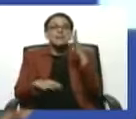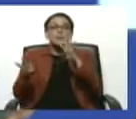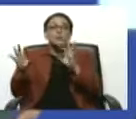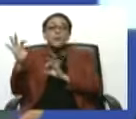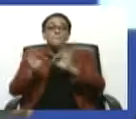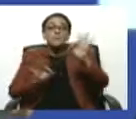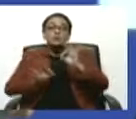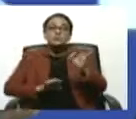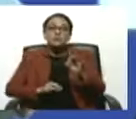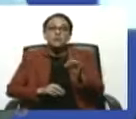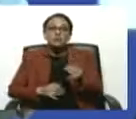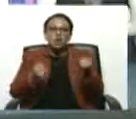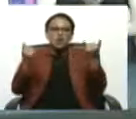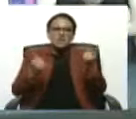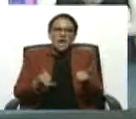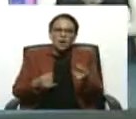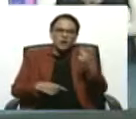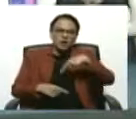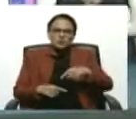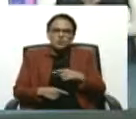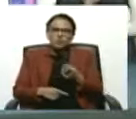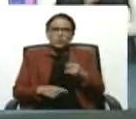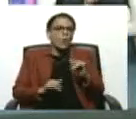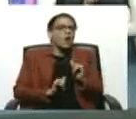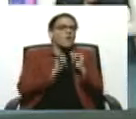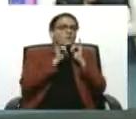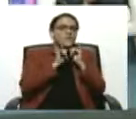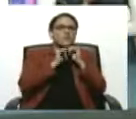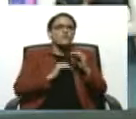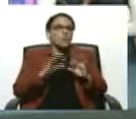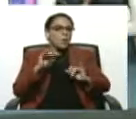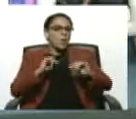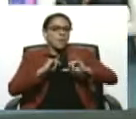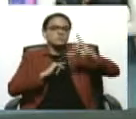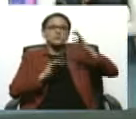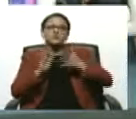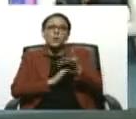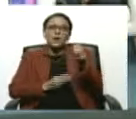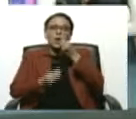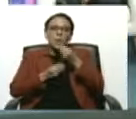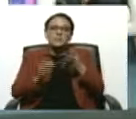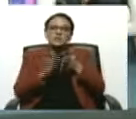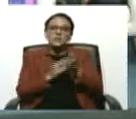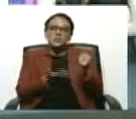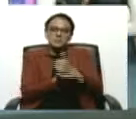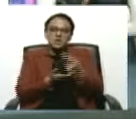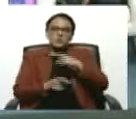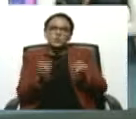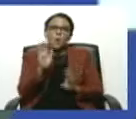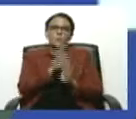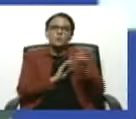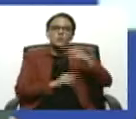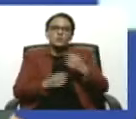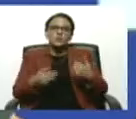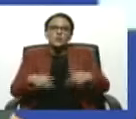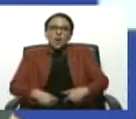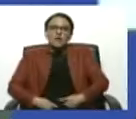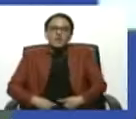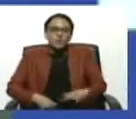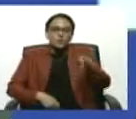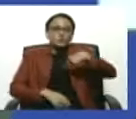Y hoy es apenas de un 3.4%. Ahí están los números que hablan del gran esfuerzo que hemos hecho como